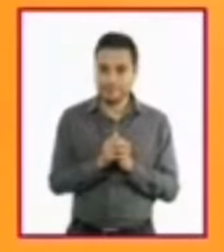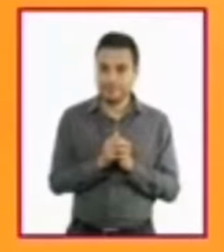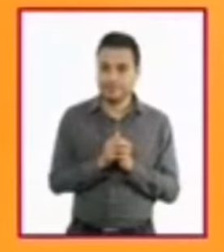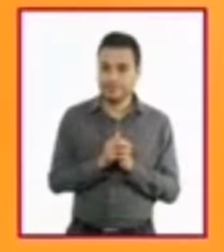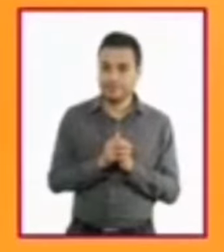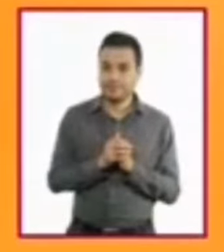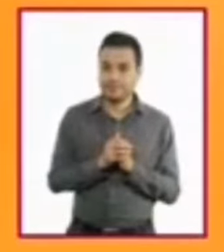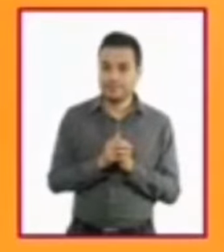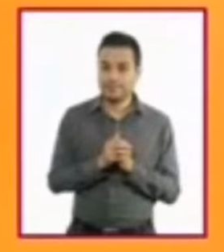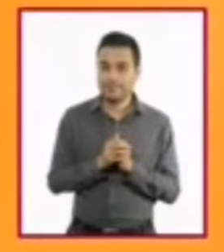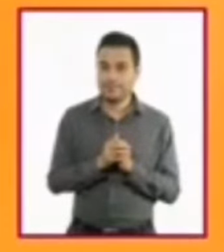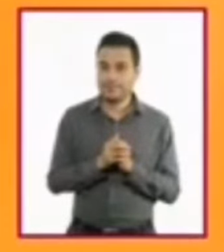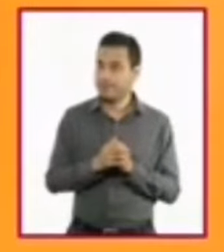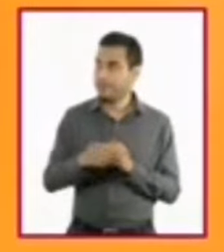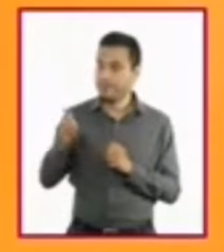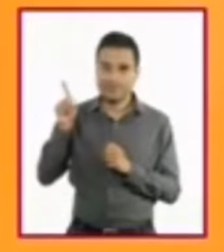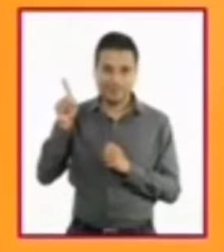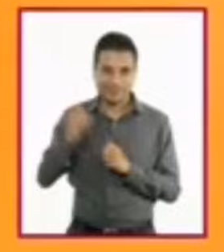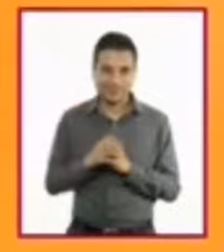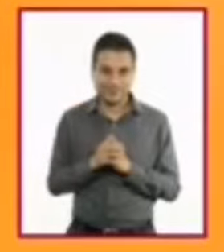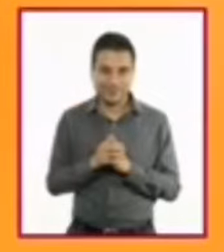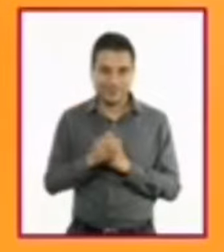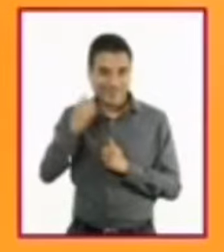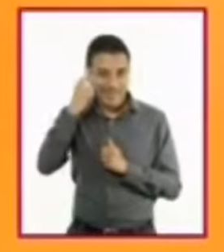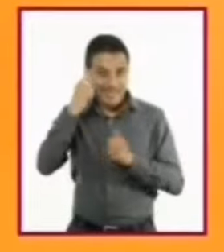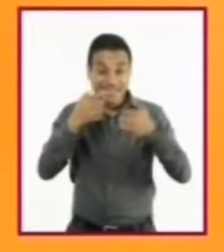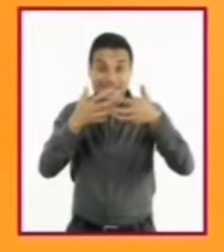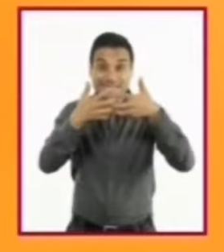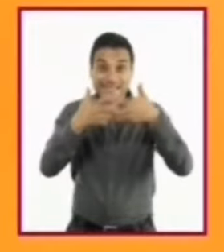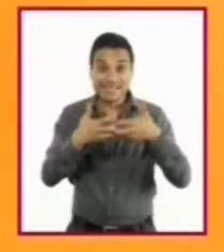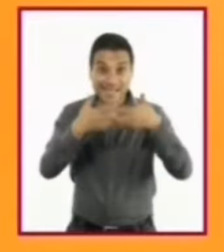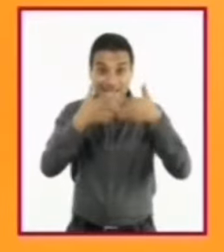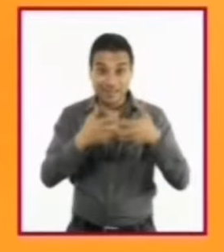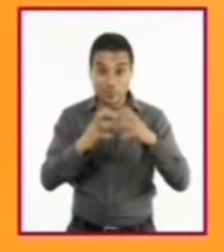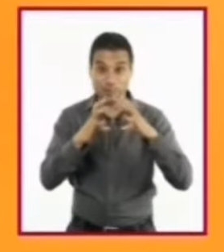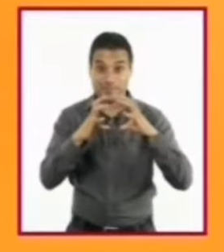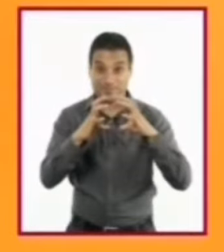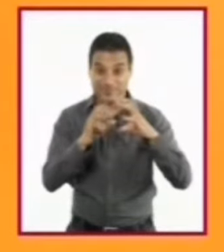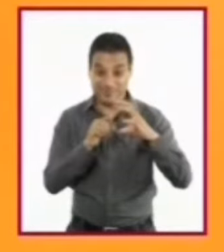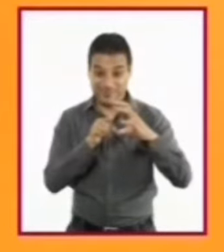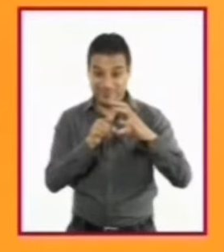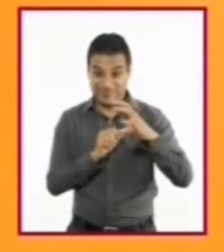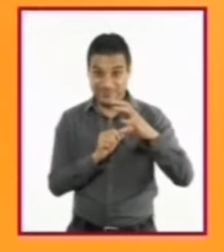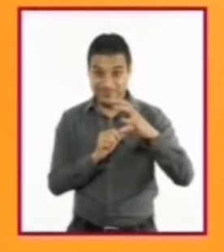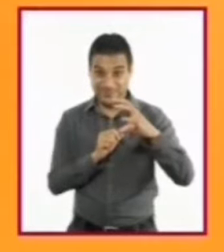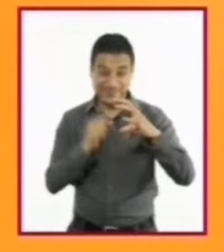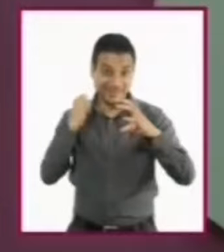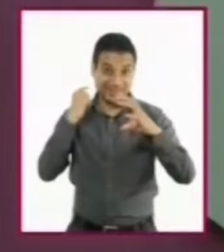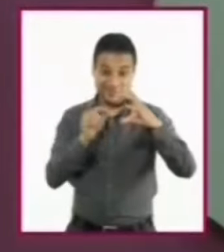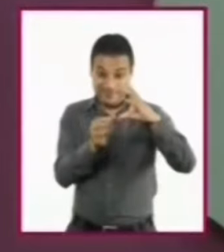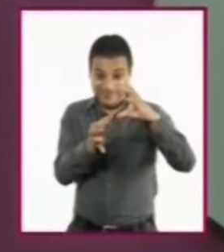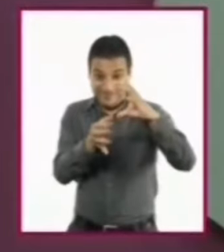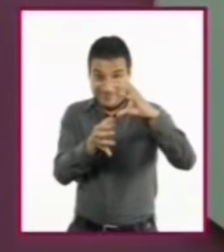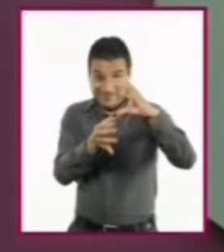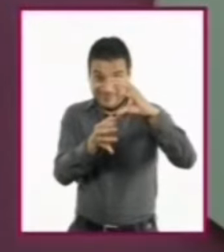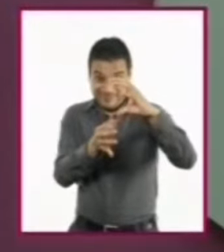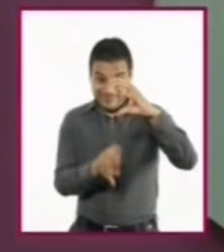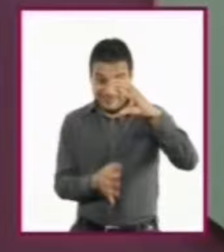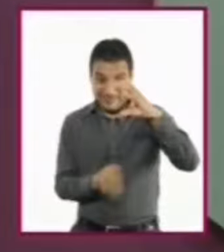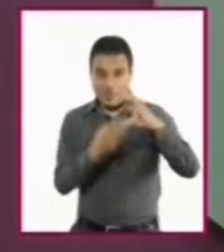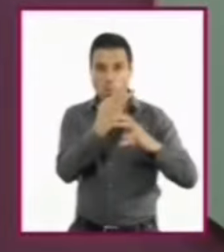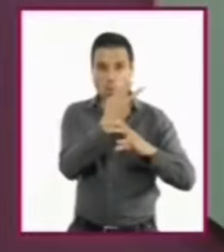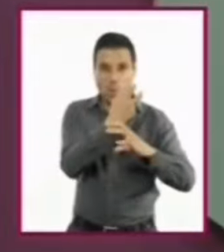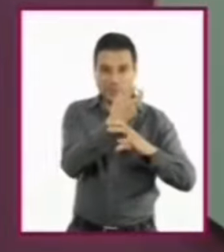o bulbo raquídeo, una parte del cerebro que se encuentra justo arriba de la médula espinal. Y al